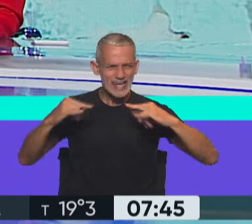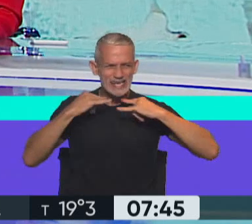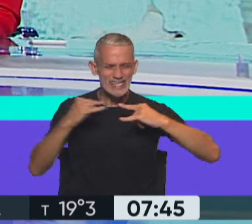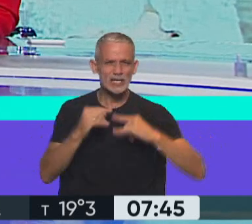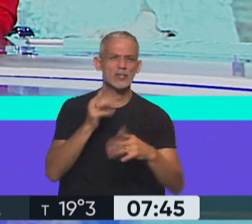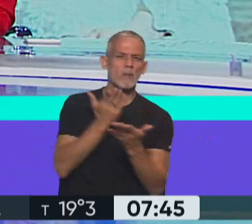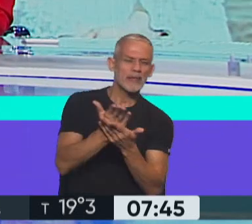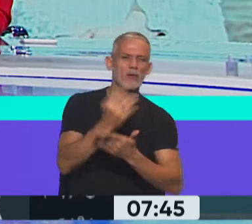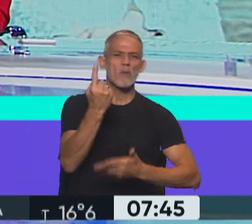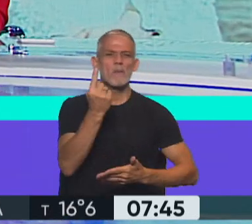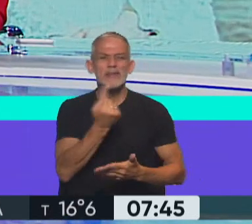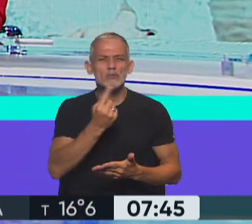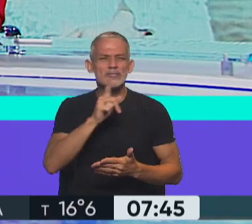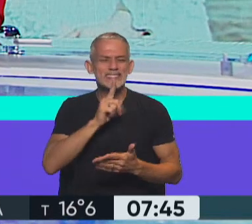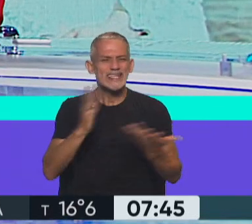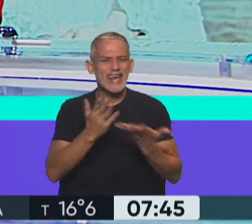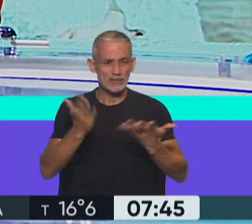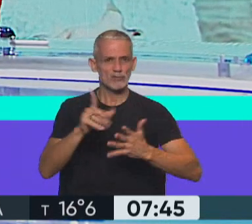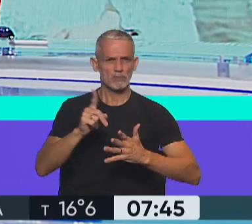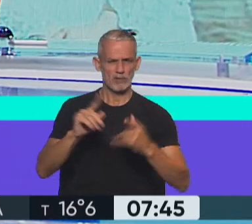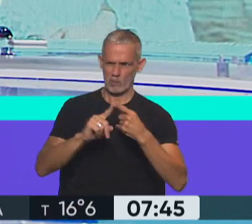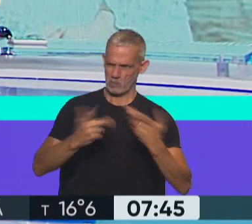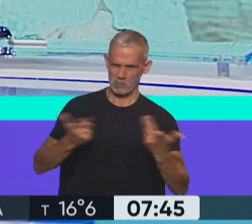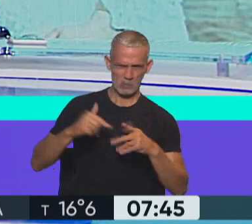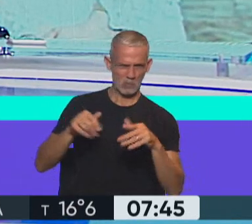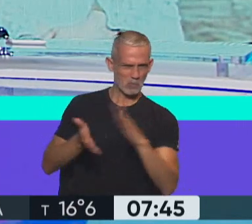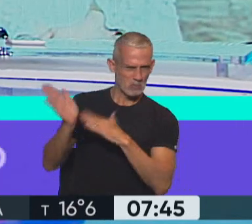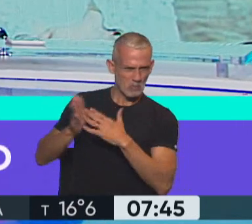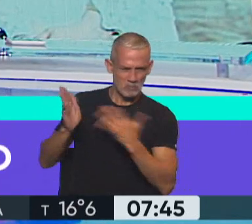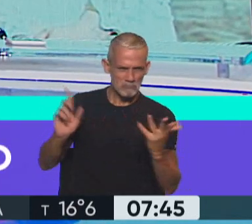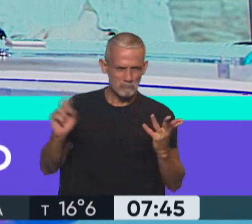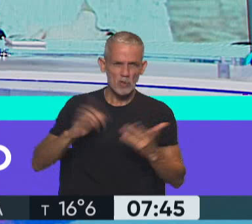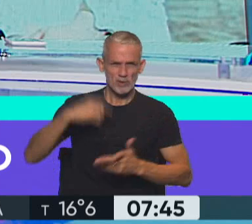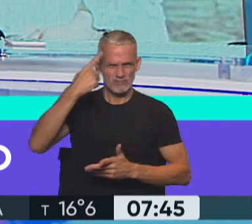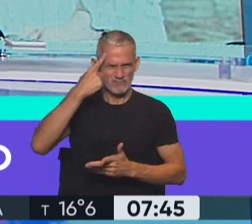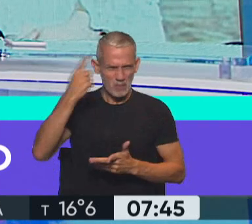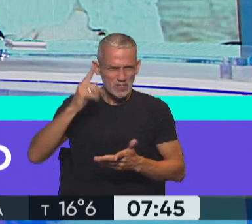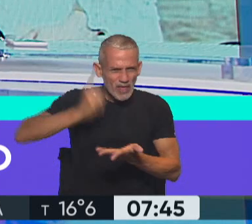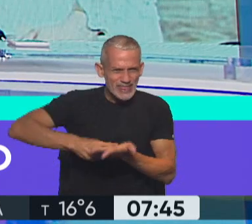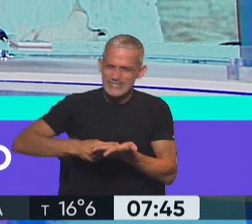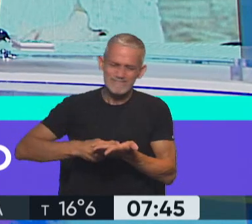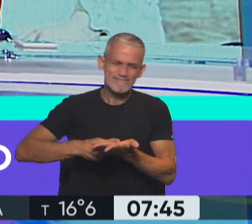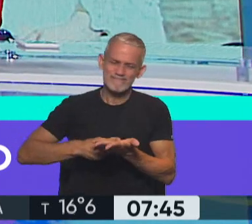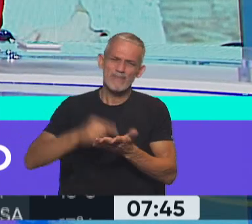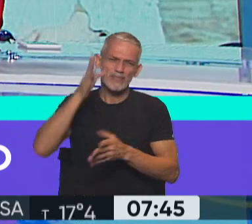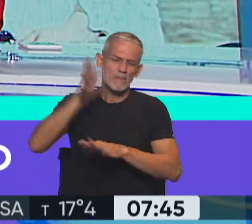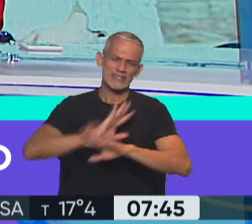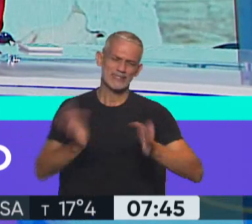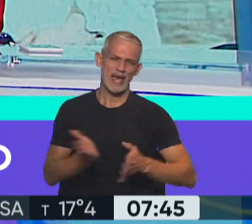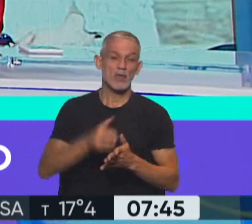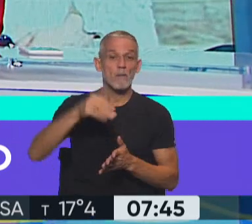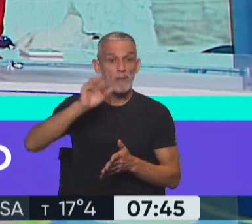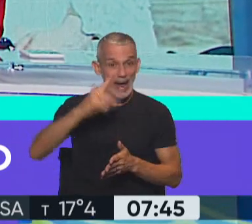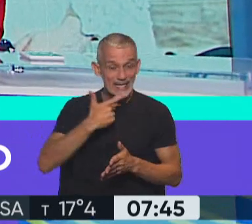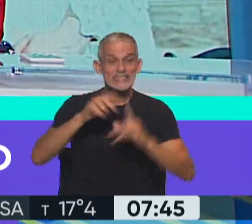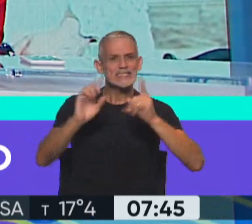minuto de silencio, no coincidía con esta estrategia de abandonar el recinto, dijo que le pareció una decisión desproporcionada. Manes también se quedó.